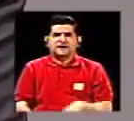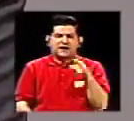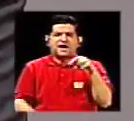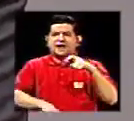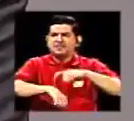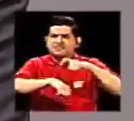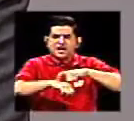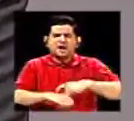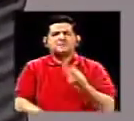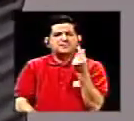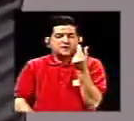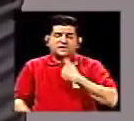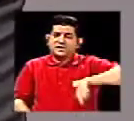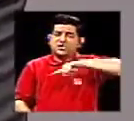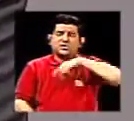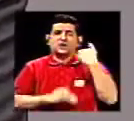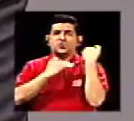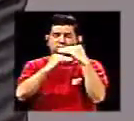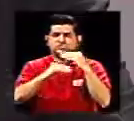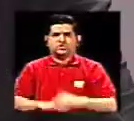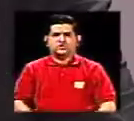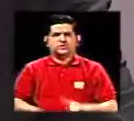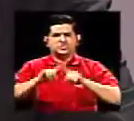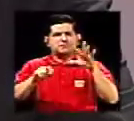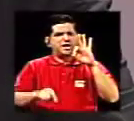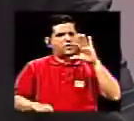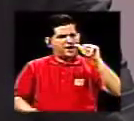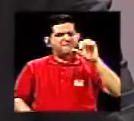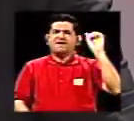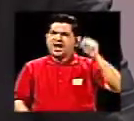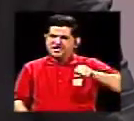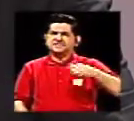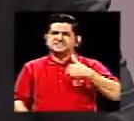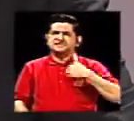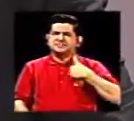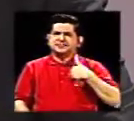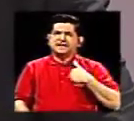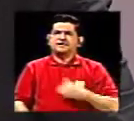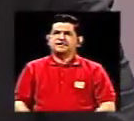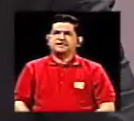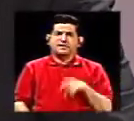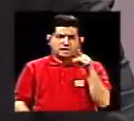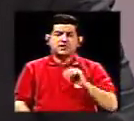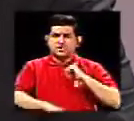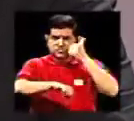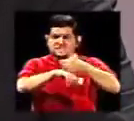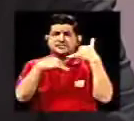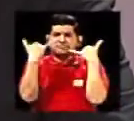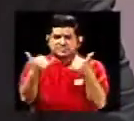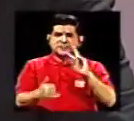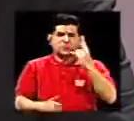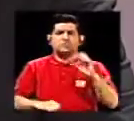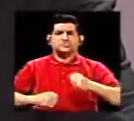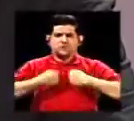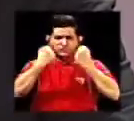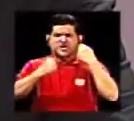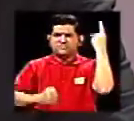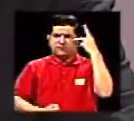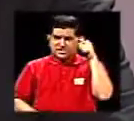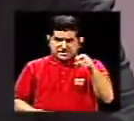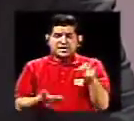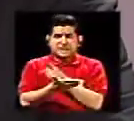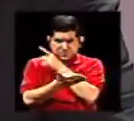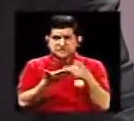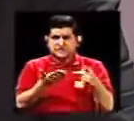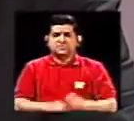tiempo y recursos, y eso estuvimos limitados. Pero ¿por qué el Frente Amplio sí lo logró? De hecho, el Frente Amplio se colocó ya como segunda fuerza política en algunas de esas